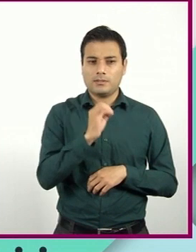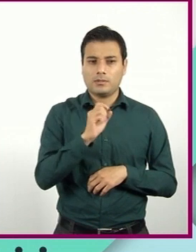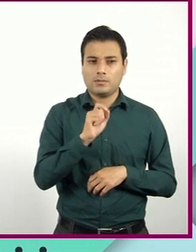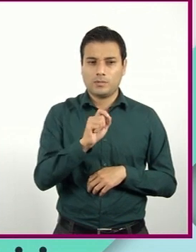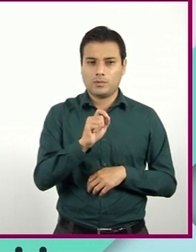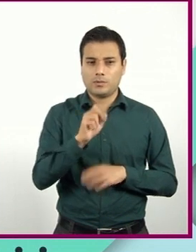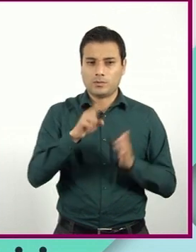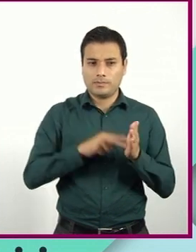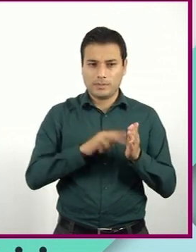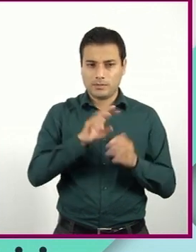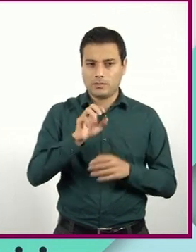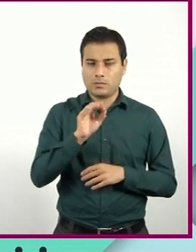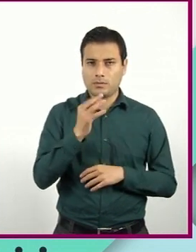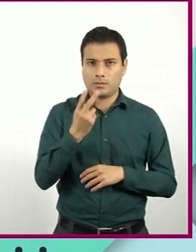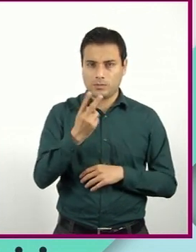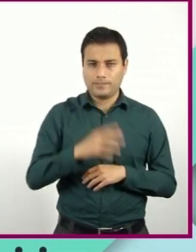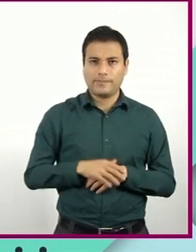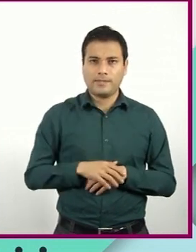0.2342,